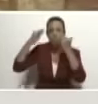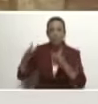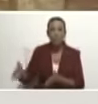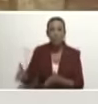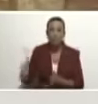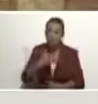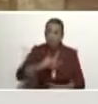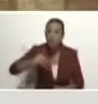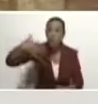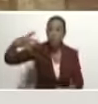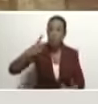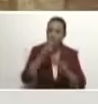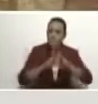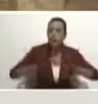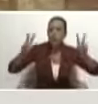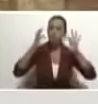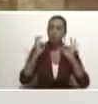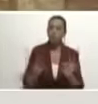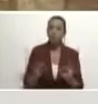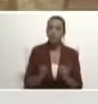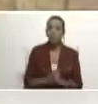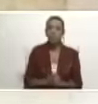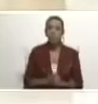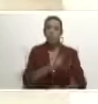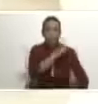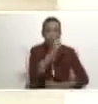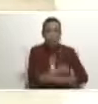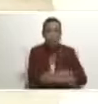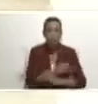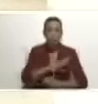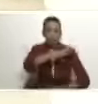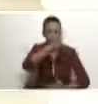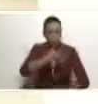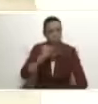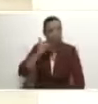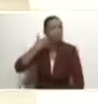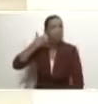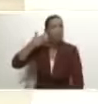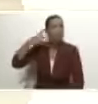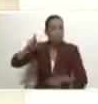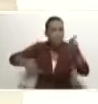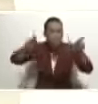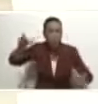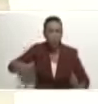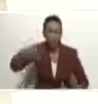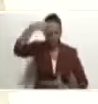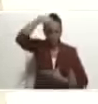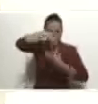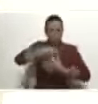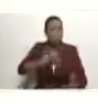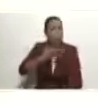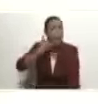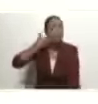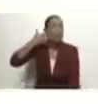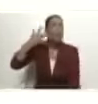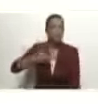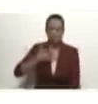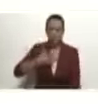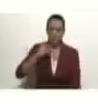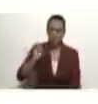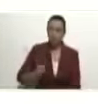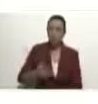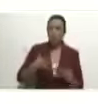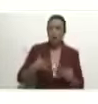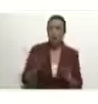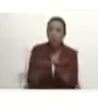una fuerza llena de valores, que debe llenar de orgullo a cada venezolano, a cada venezolana, que debe ser llevada a